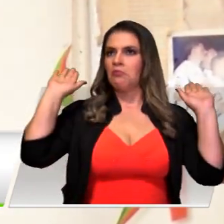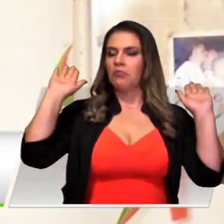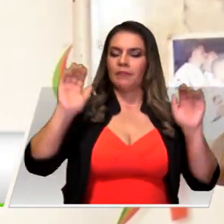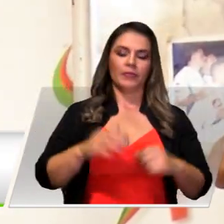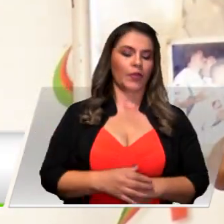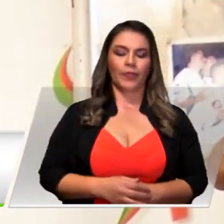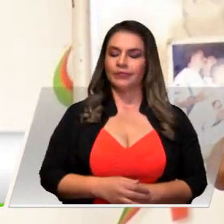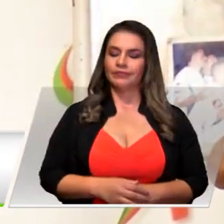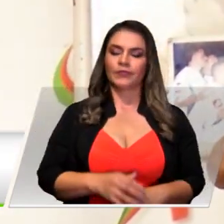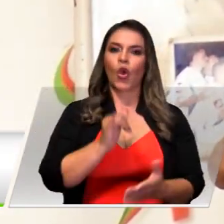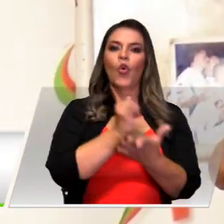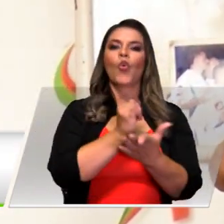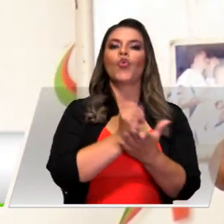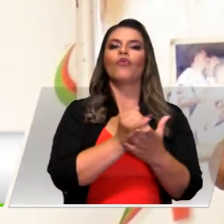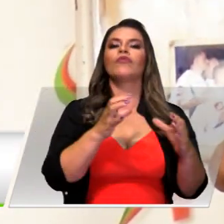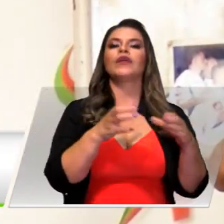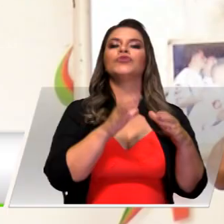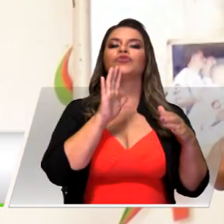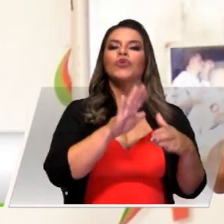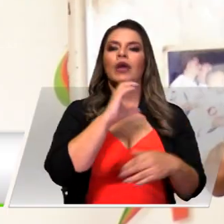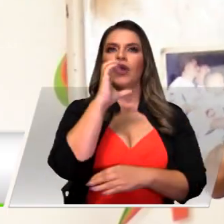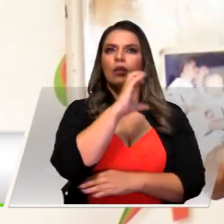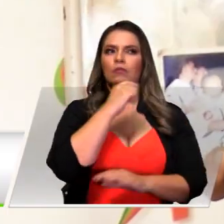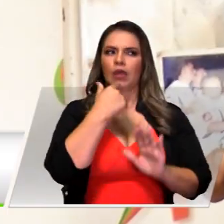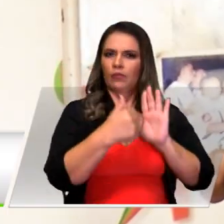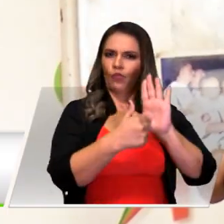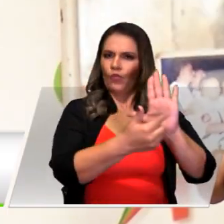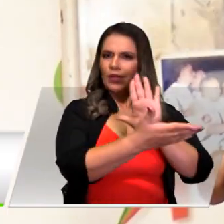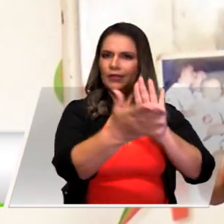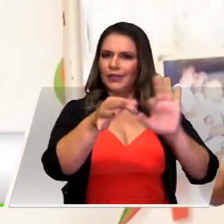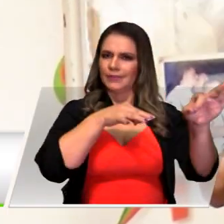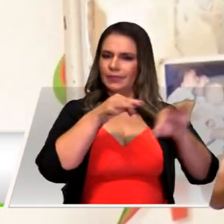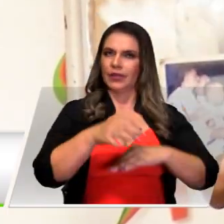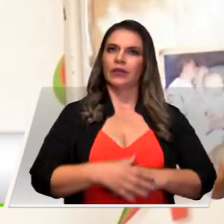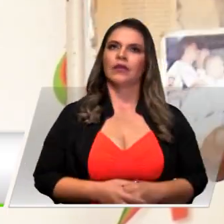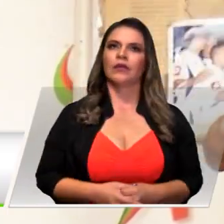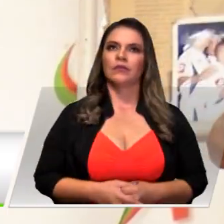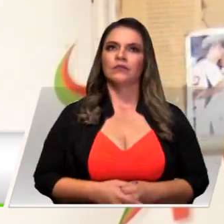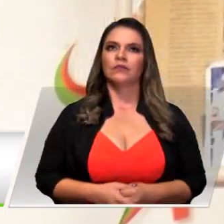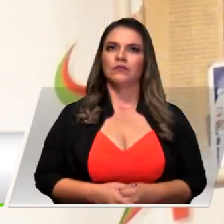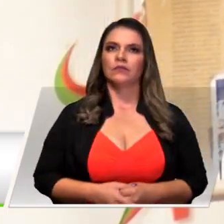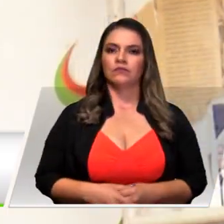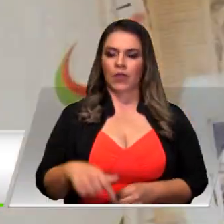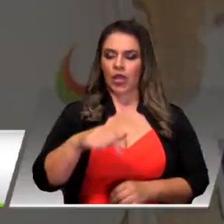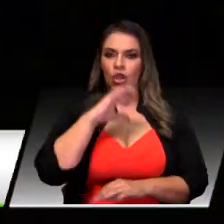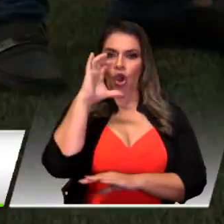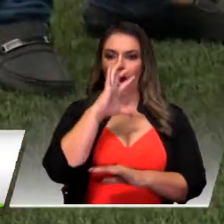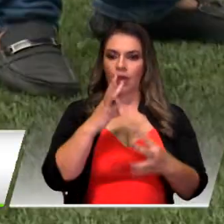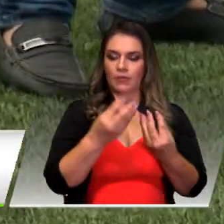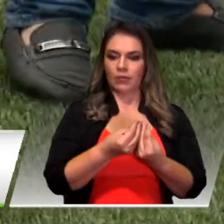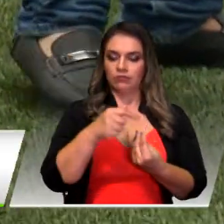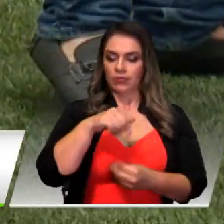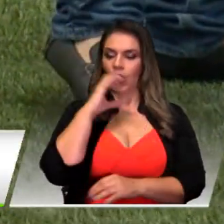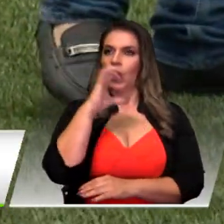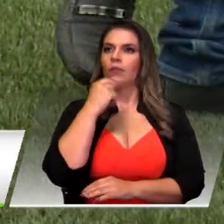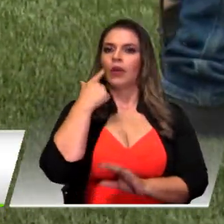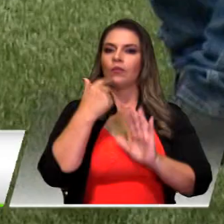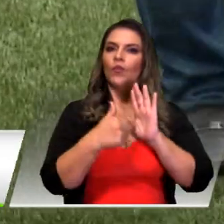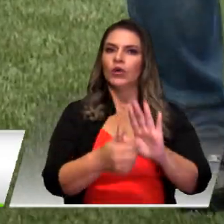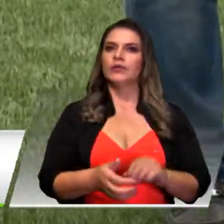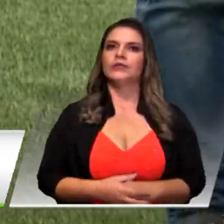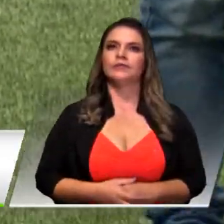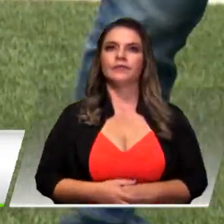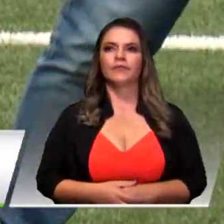la junta directiva de la federación, que sabe que le dé la cara al país, porque la selección Colombia es del país, no es de la federación. Pero ante tanta crítica,